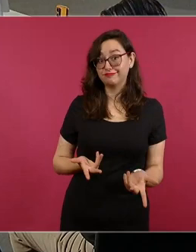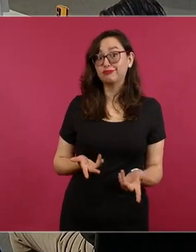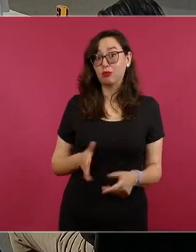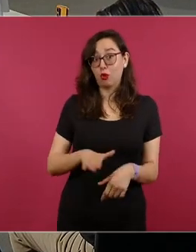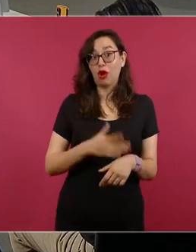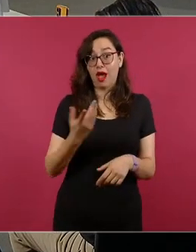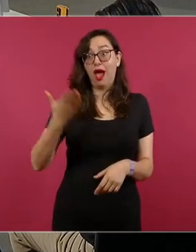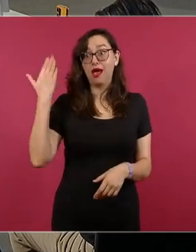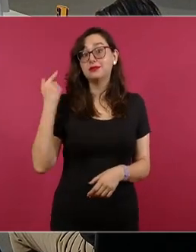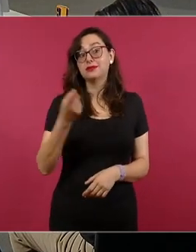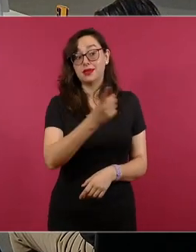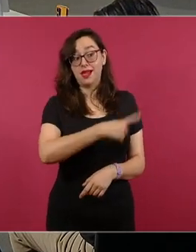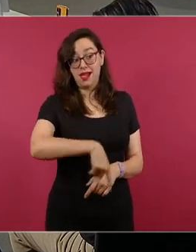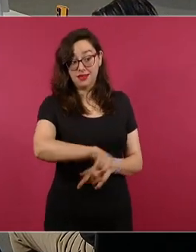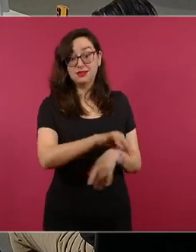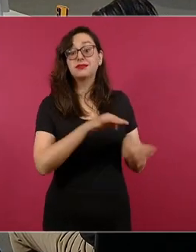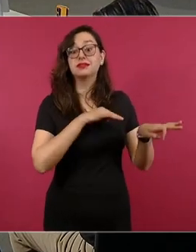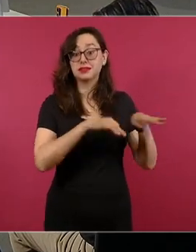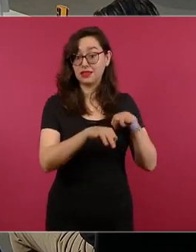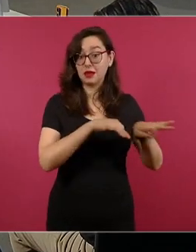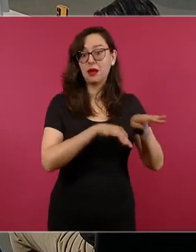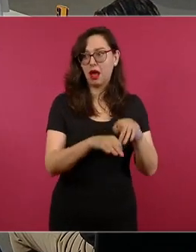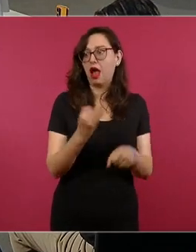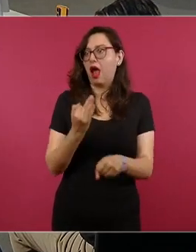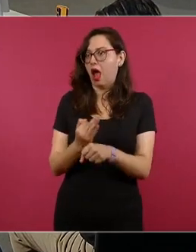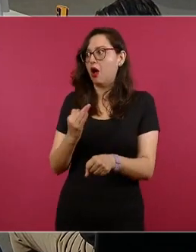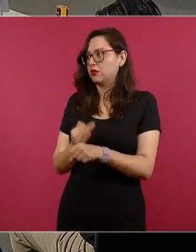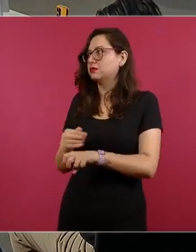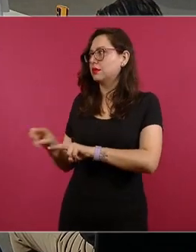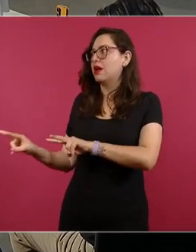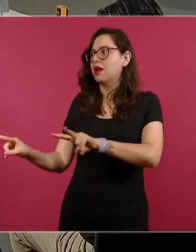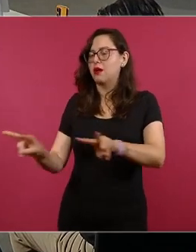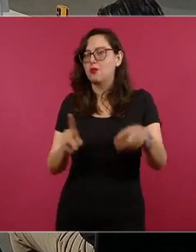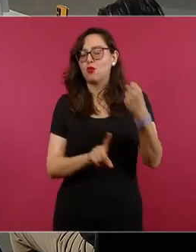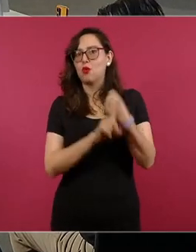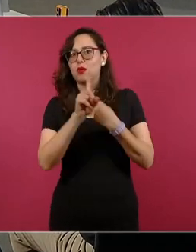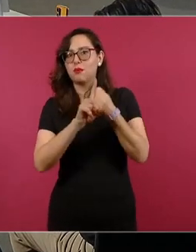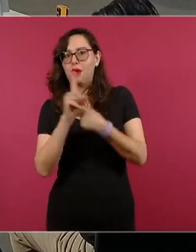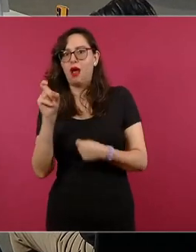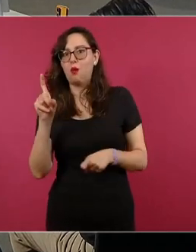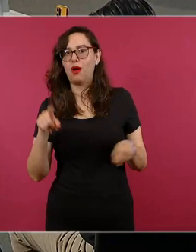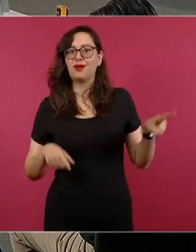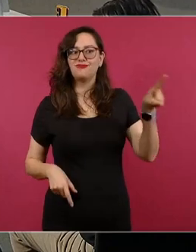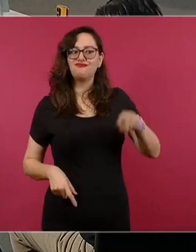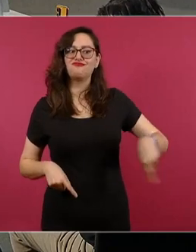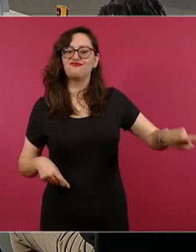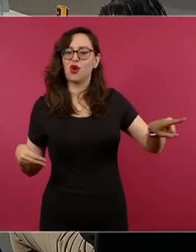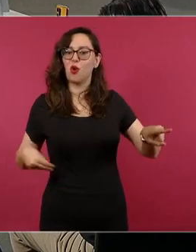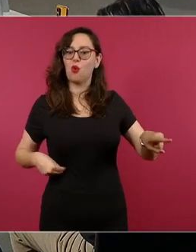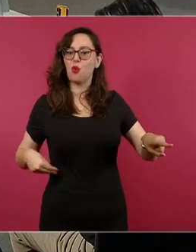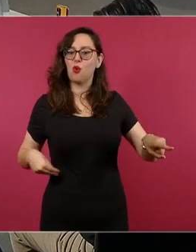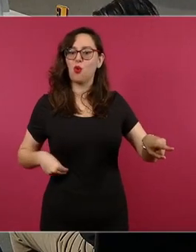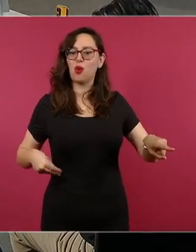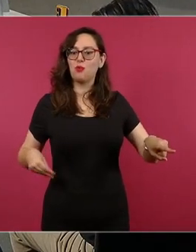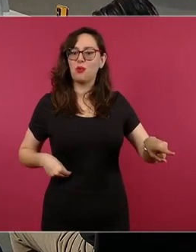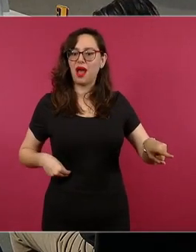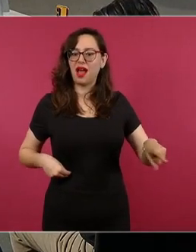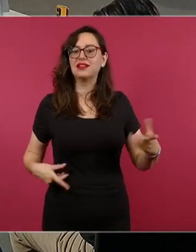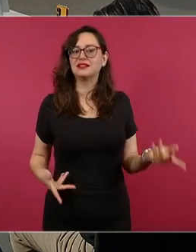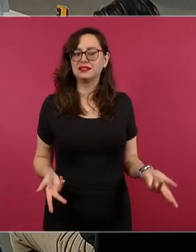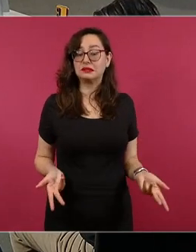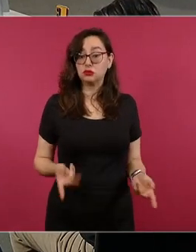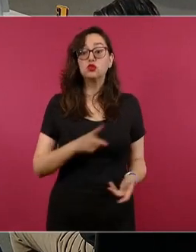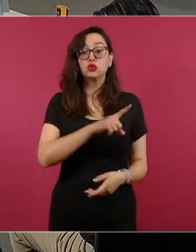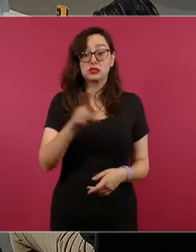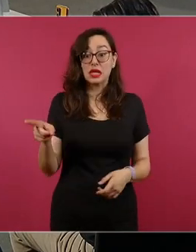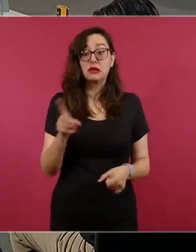se ha investigado a estas empresas que estuvieron trabajando, que son justamente las que tienen el conocimiento